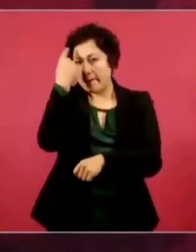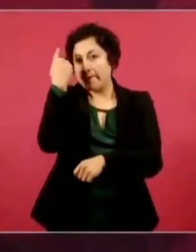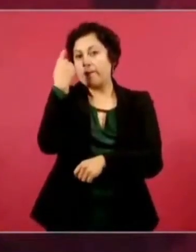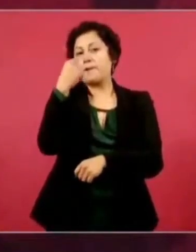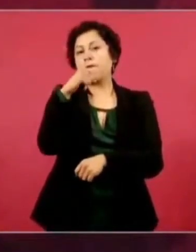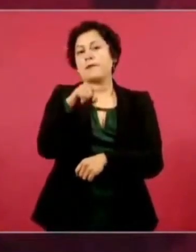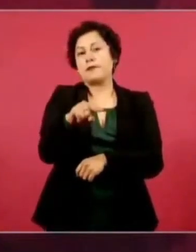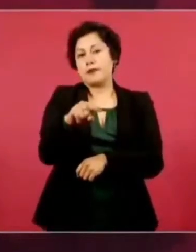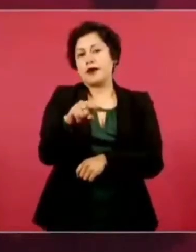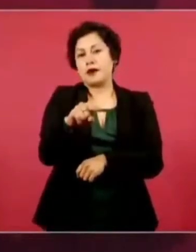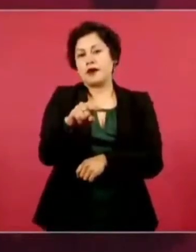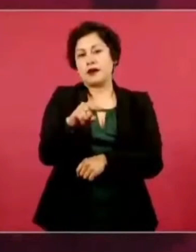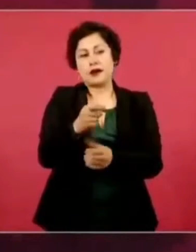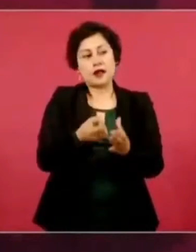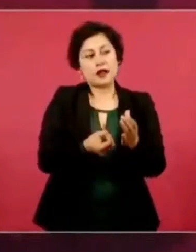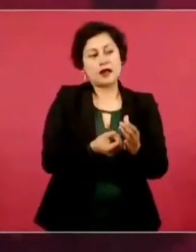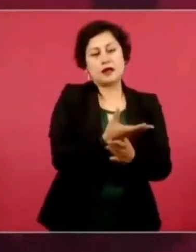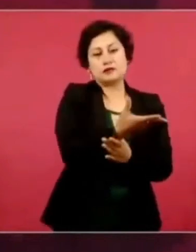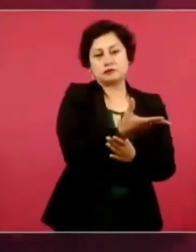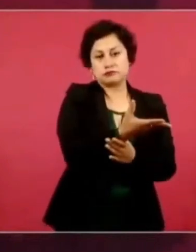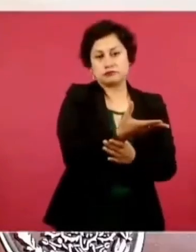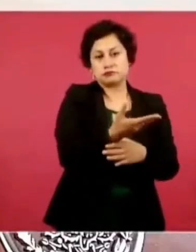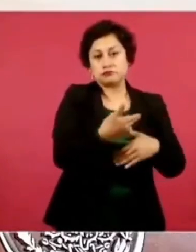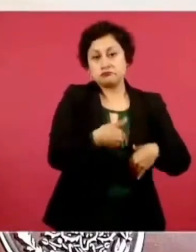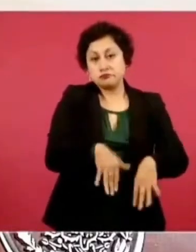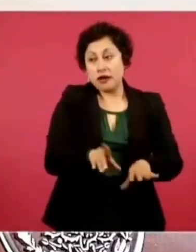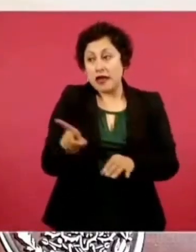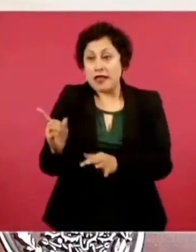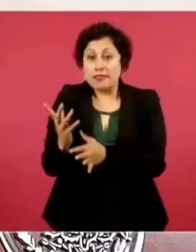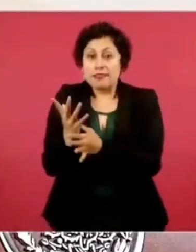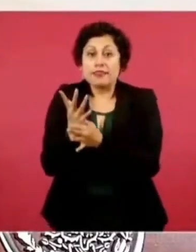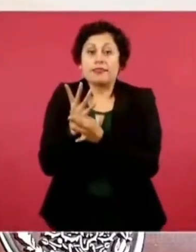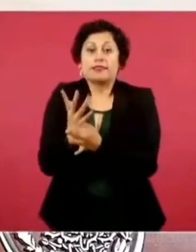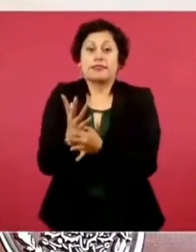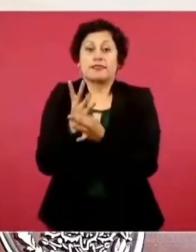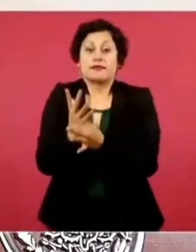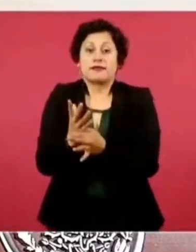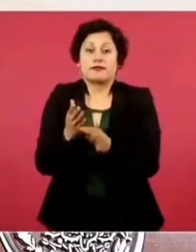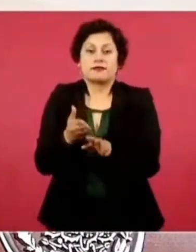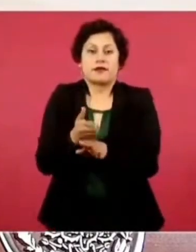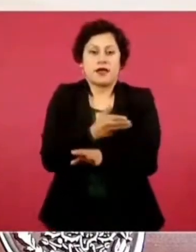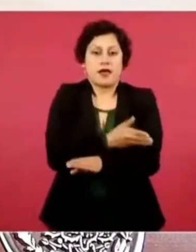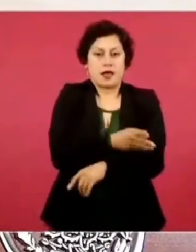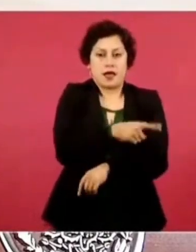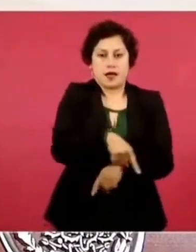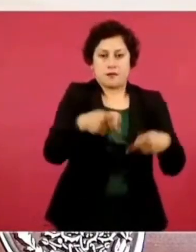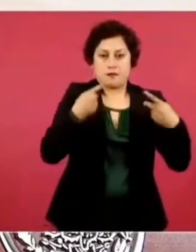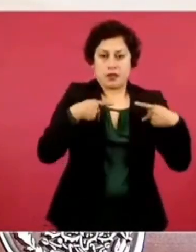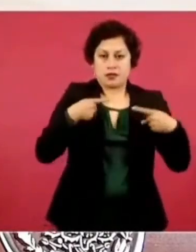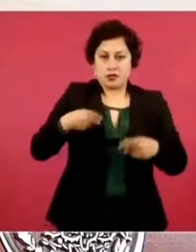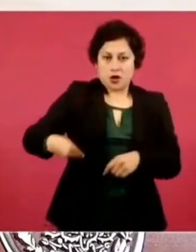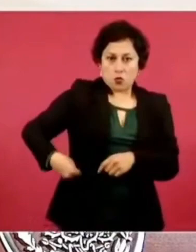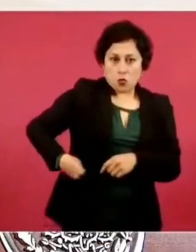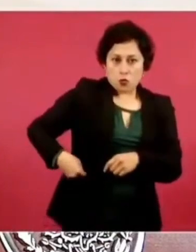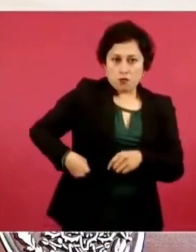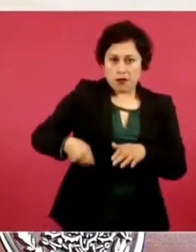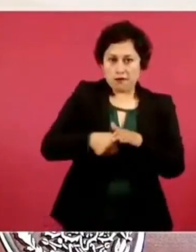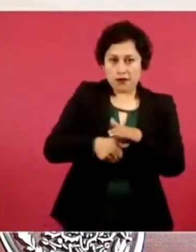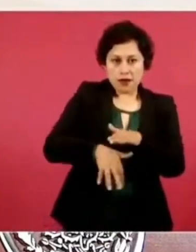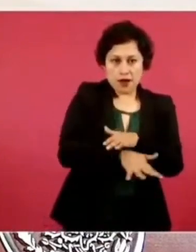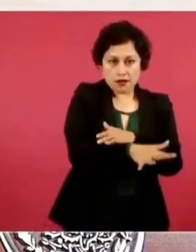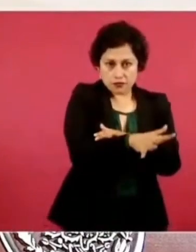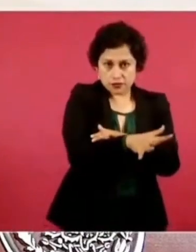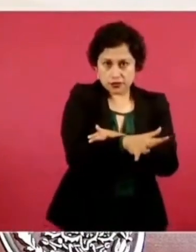el argumento de tortura a quienes habían participado en